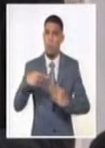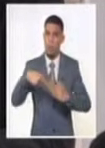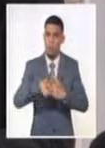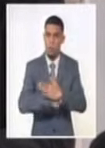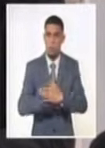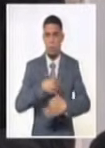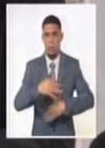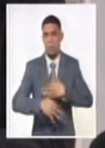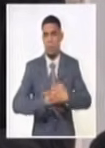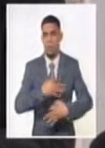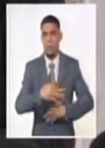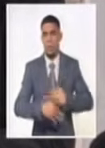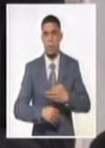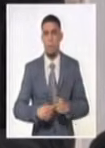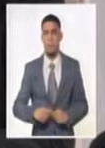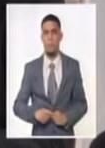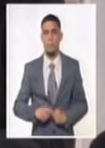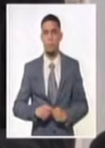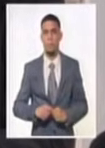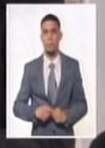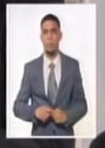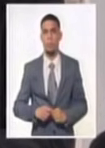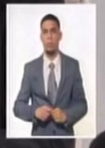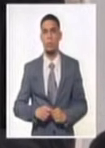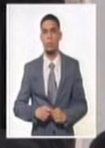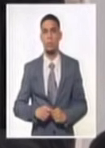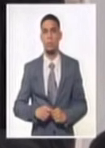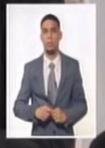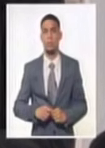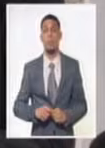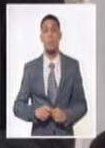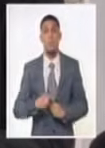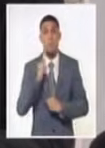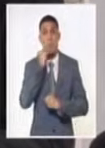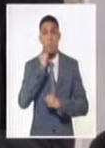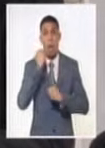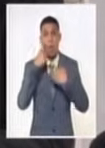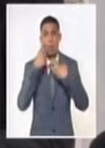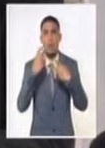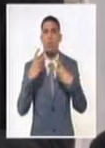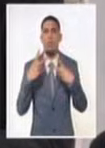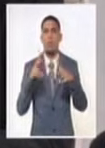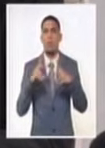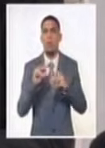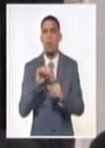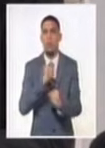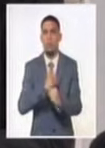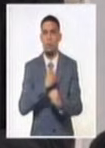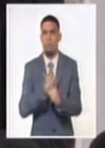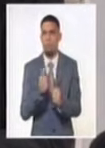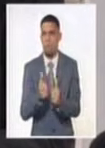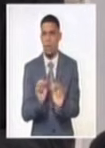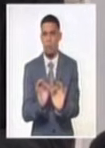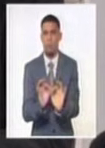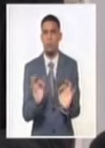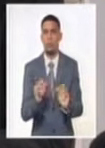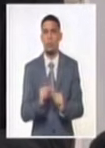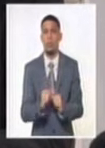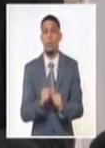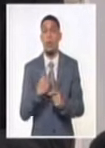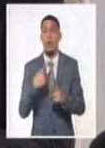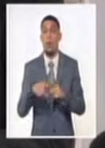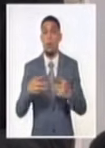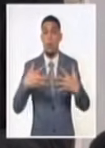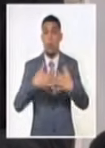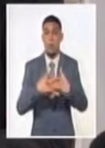actualizar. Mantener la mayor profesionalidad posible y el vínculo entre los maestros, profesores,